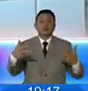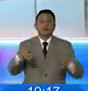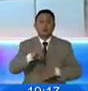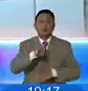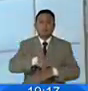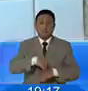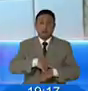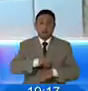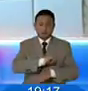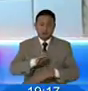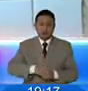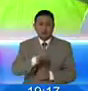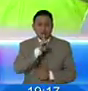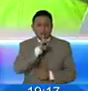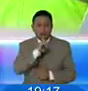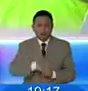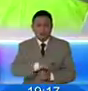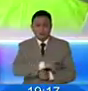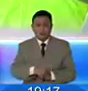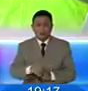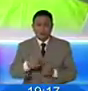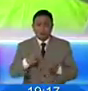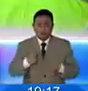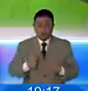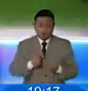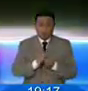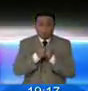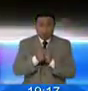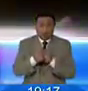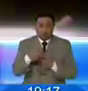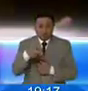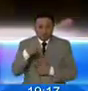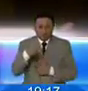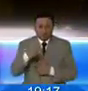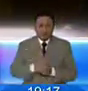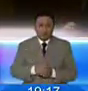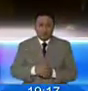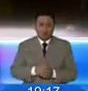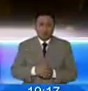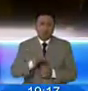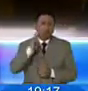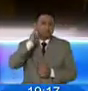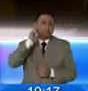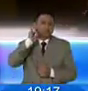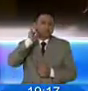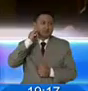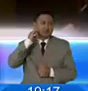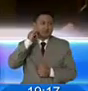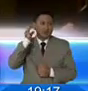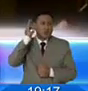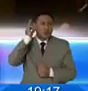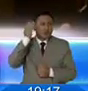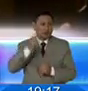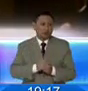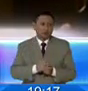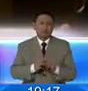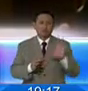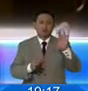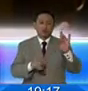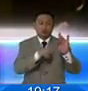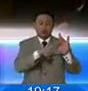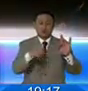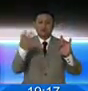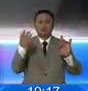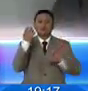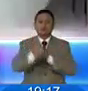los baños y así grabarles al momento que se estaban cambiando las chicas. Niñas en específico de sexo femenino fluctúan entre las niñas de 8 años